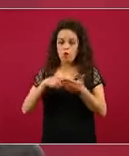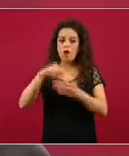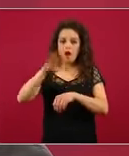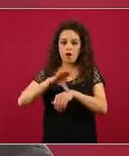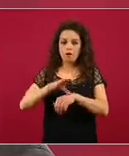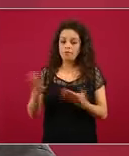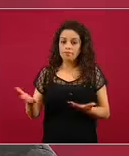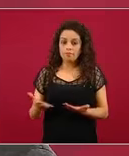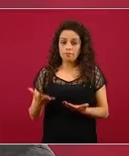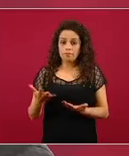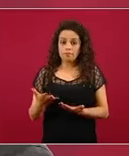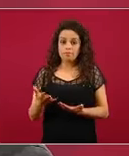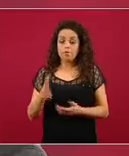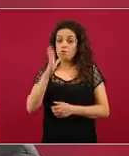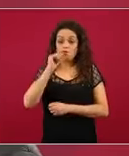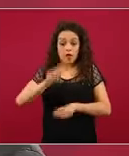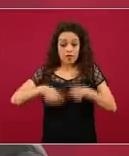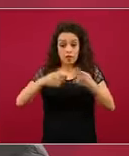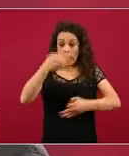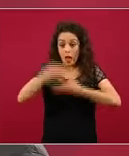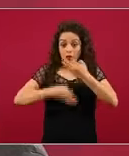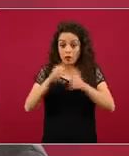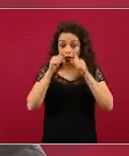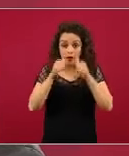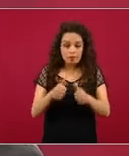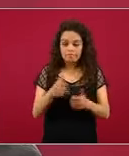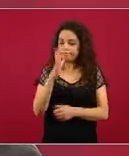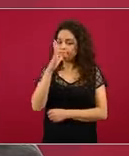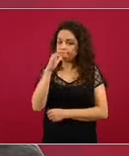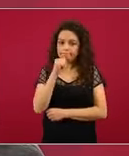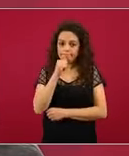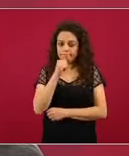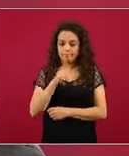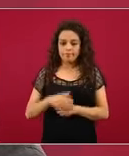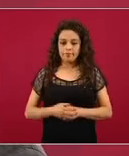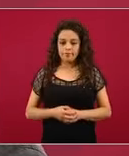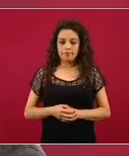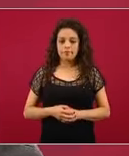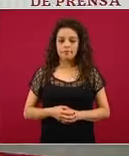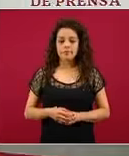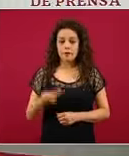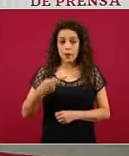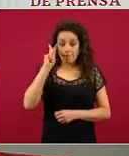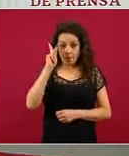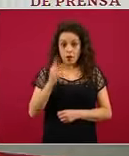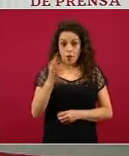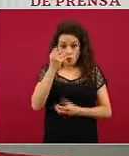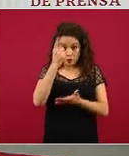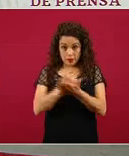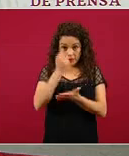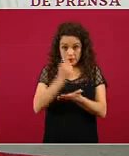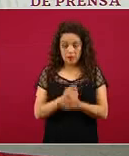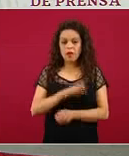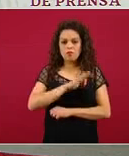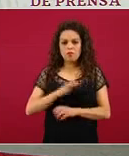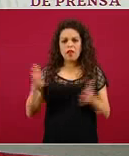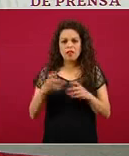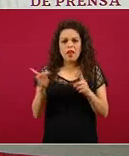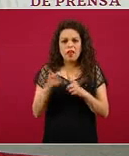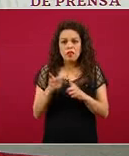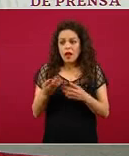todas las personas que estén afectadas. Pero mucha de la rehabilitación se puede hacer en casa a partir de estos